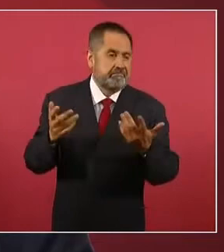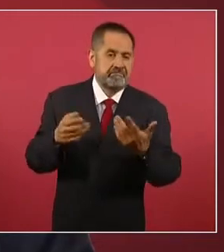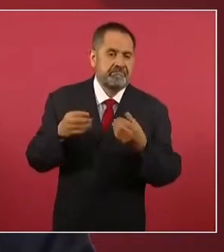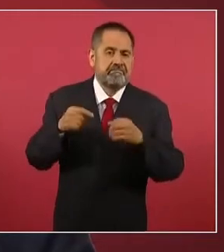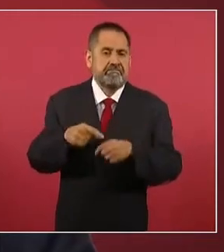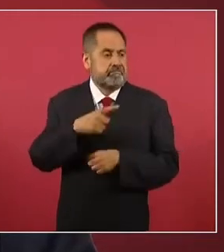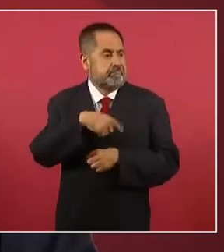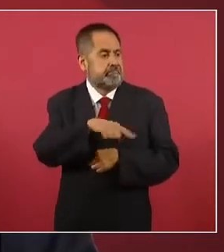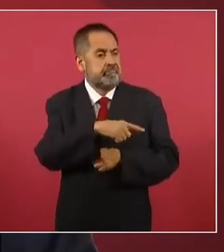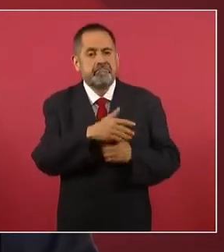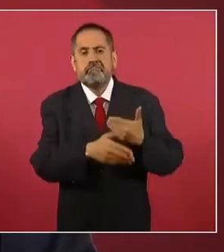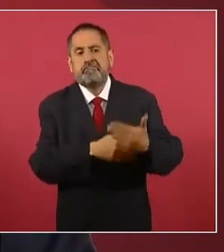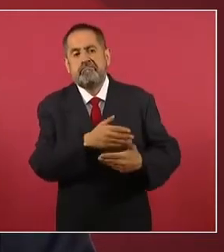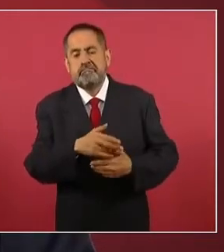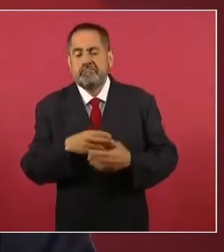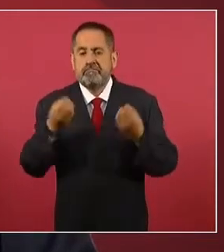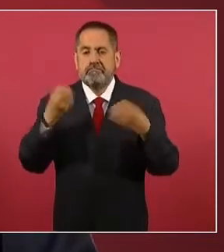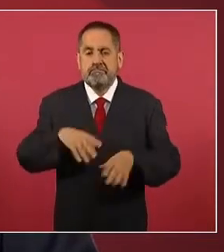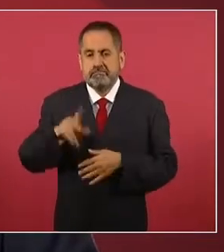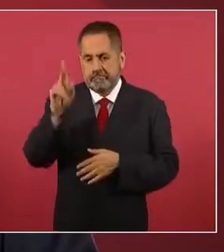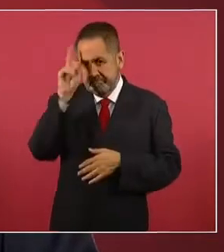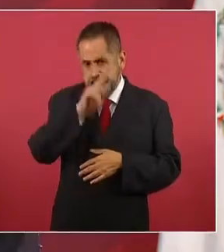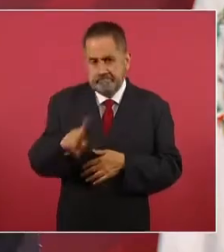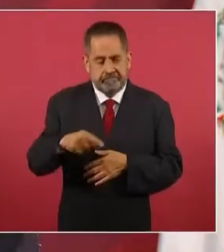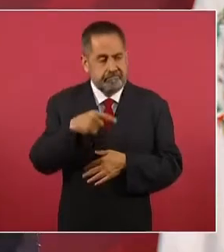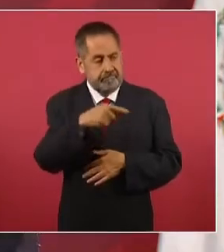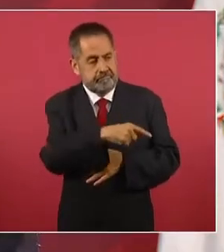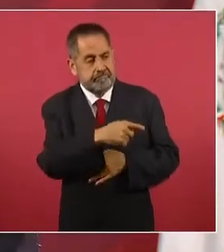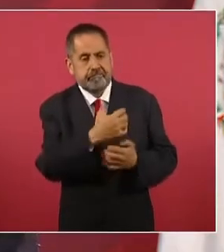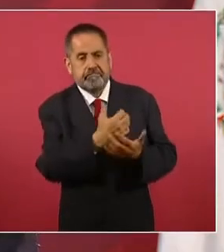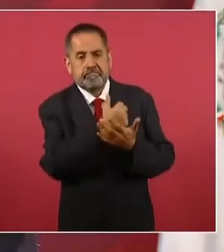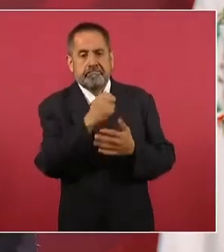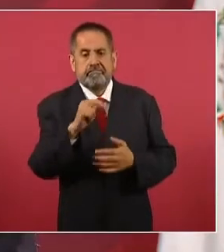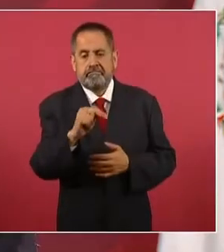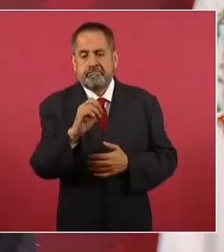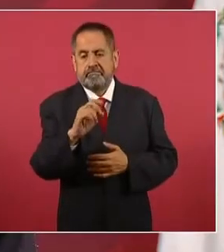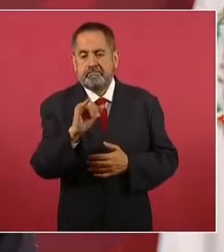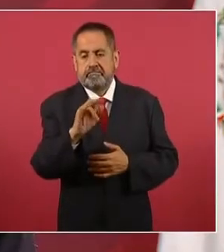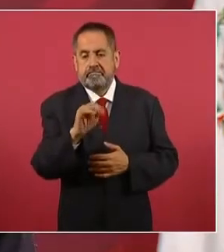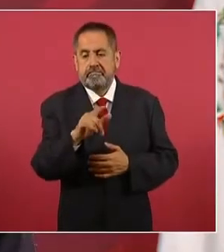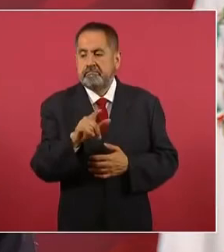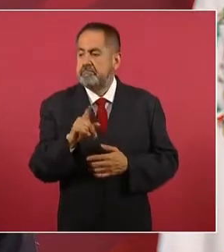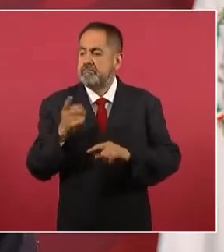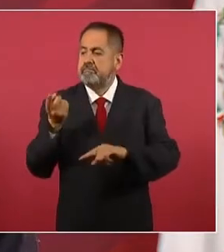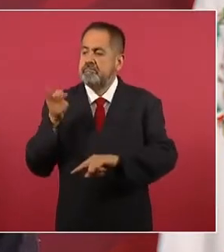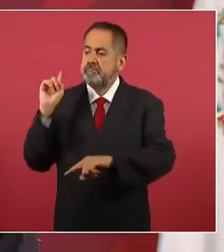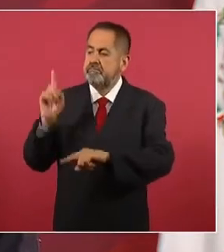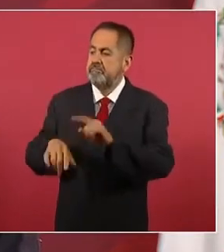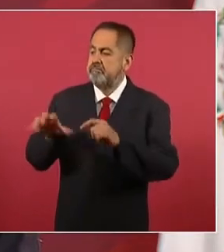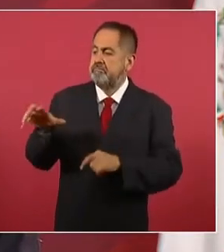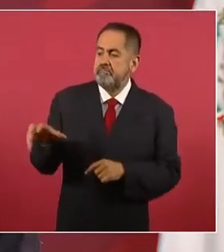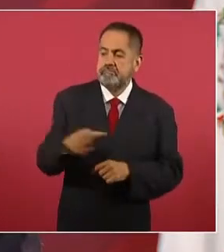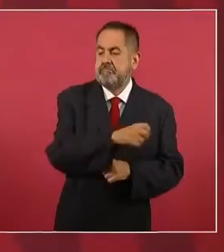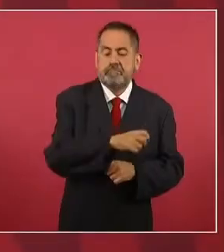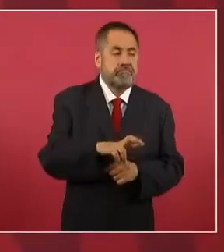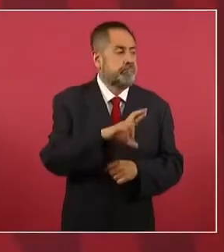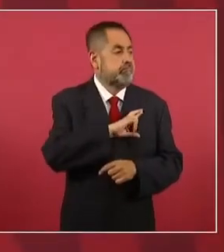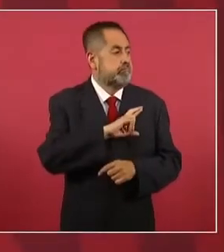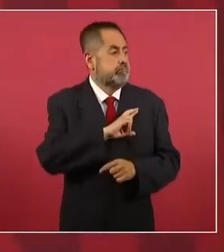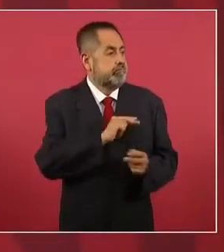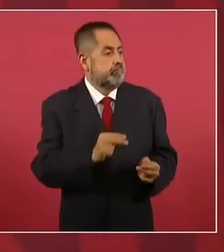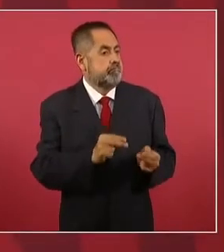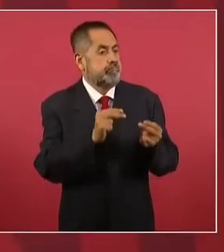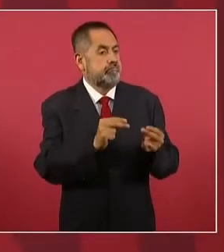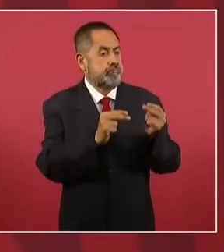hubiesen avanzado más los neoliberales en la privatización y tendríamos